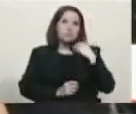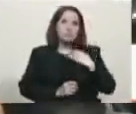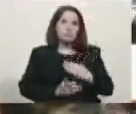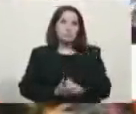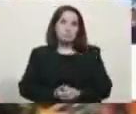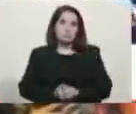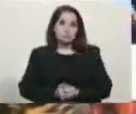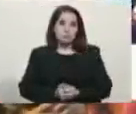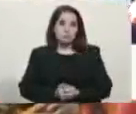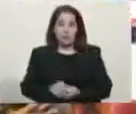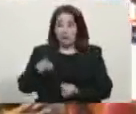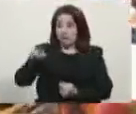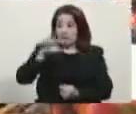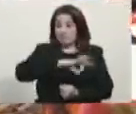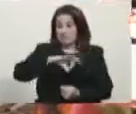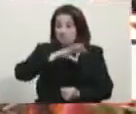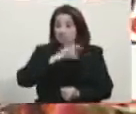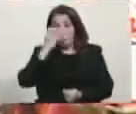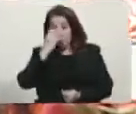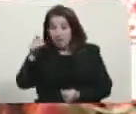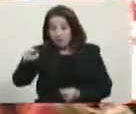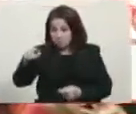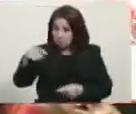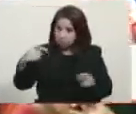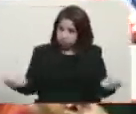¡Que el mister payaso convoque elecciones, vamos!